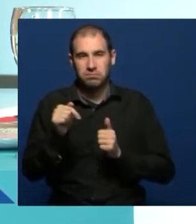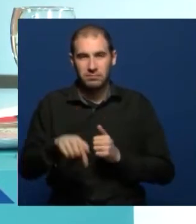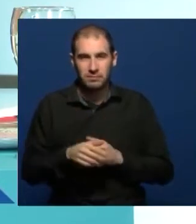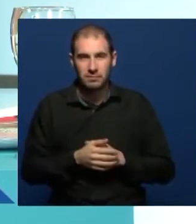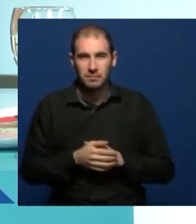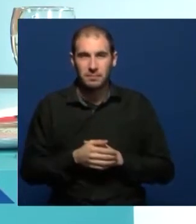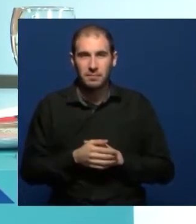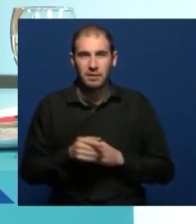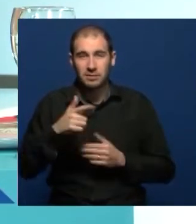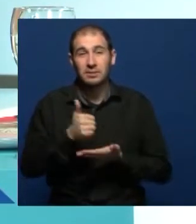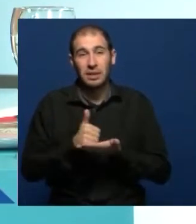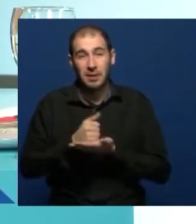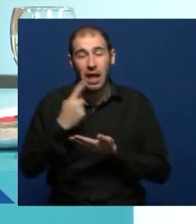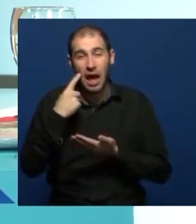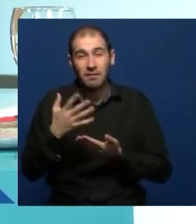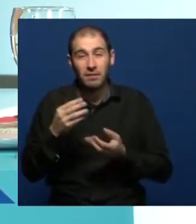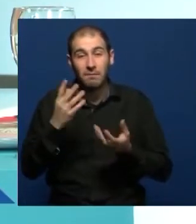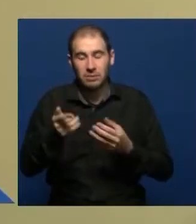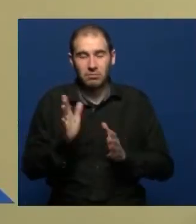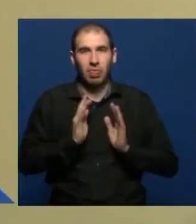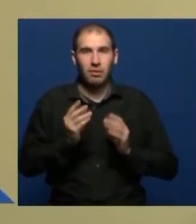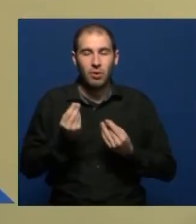y estaremos esperando a ver cuál es el impacto.